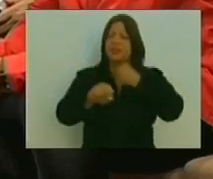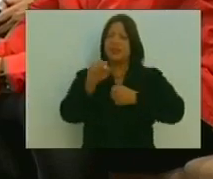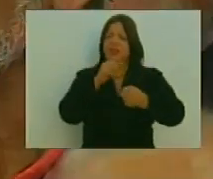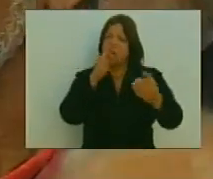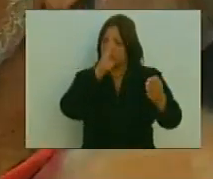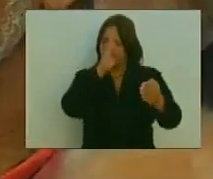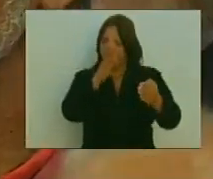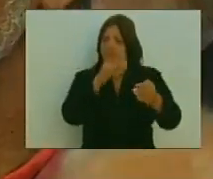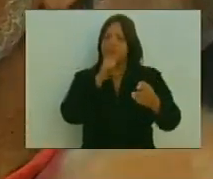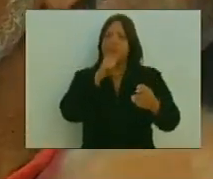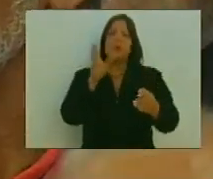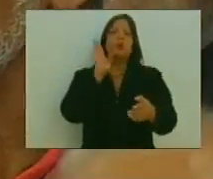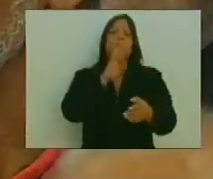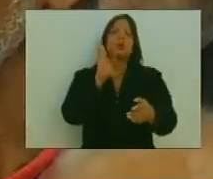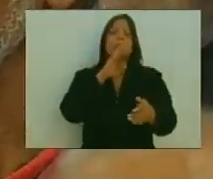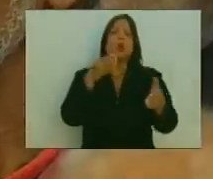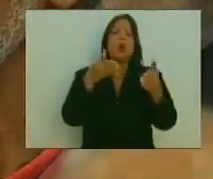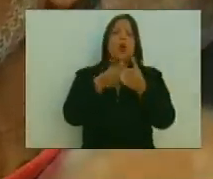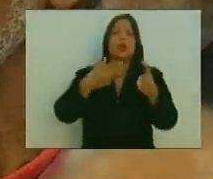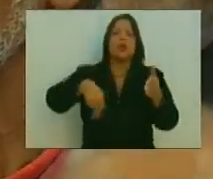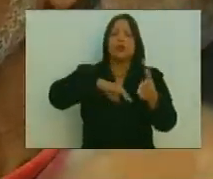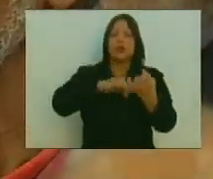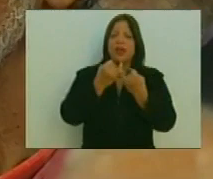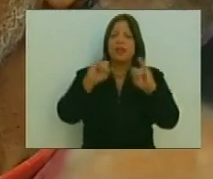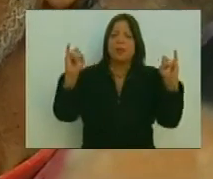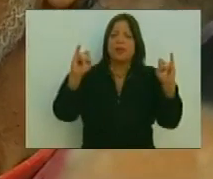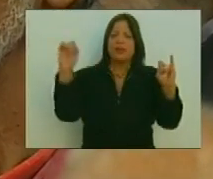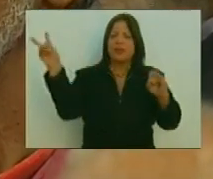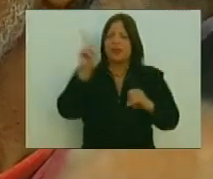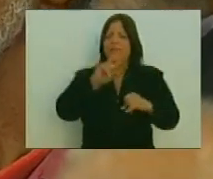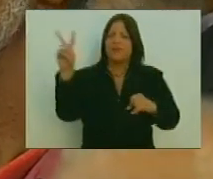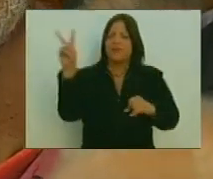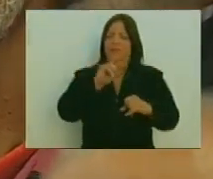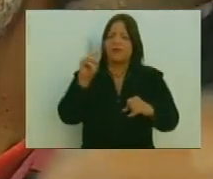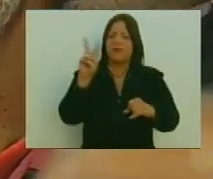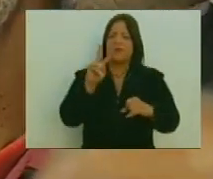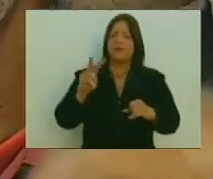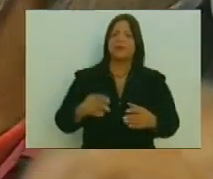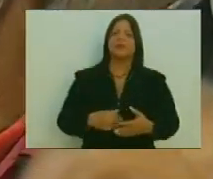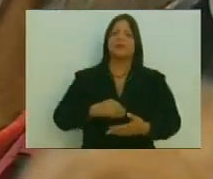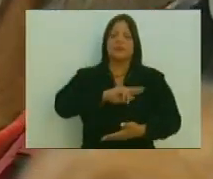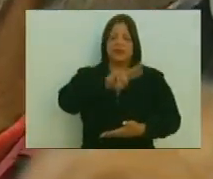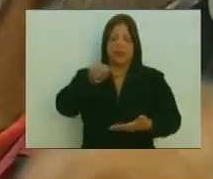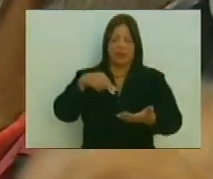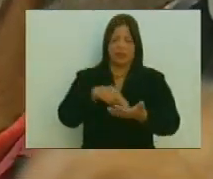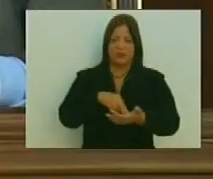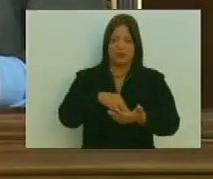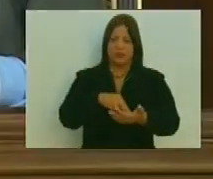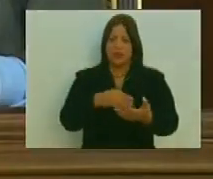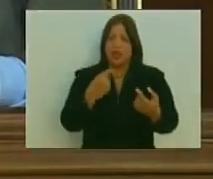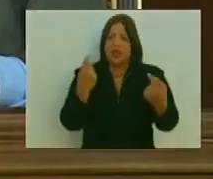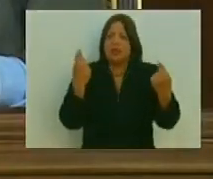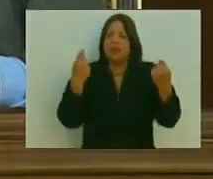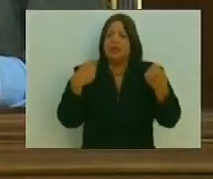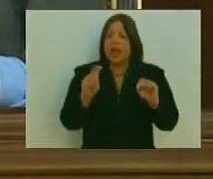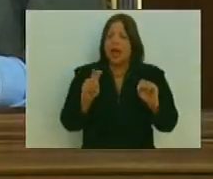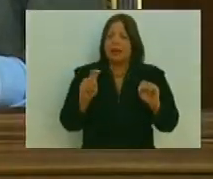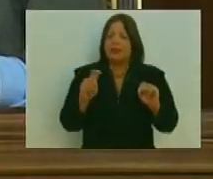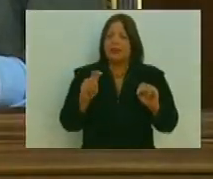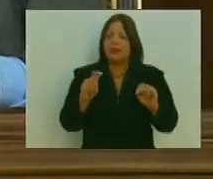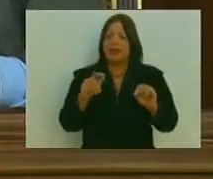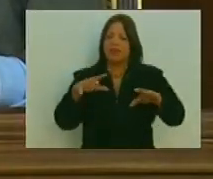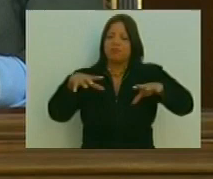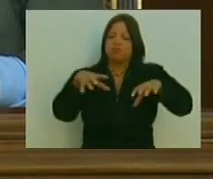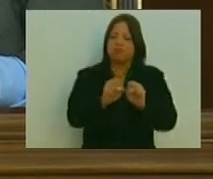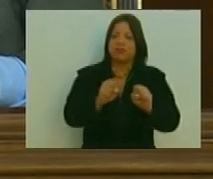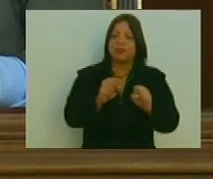e ilícitas en contra de la soberanía e independencia nacional, con la intención declarada de intervenir